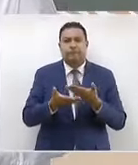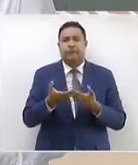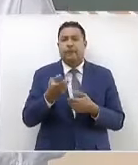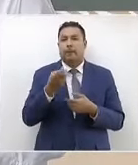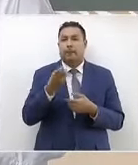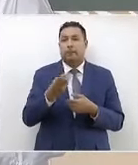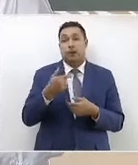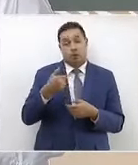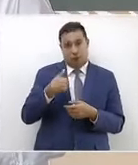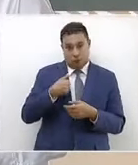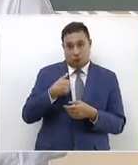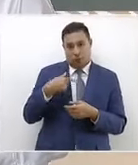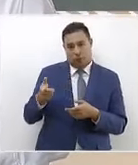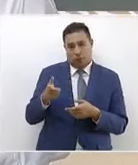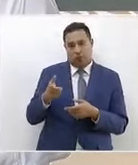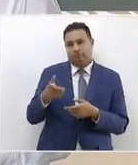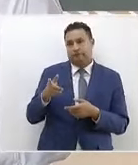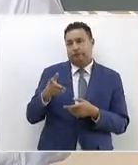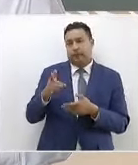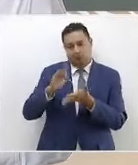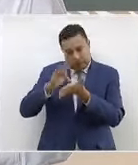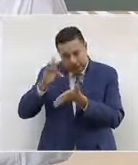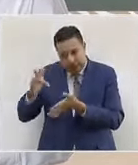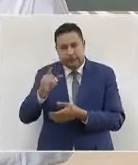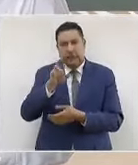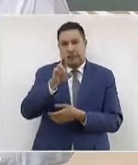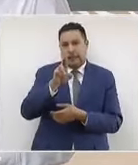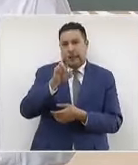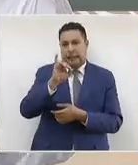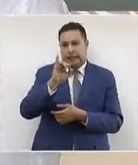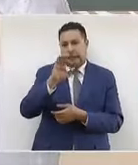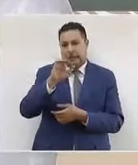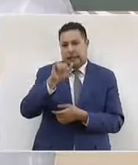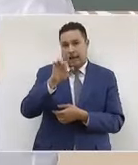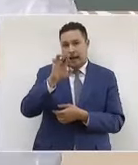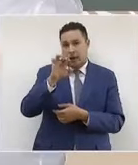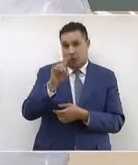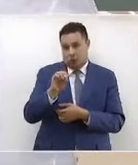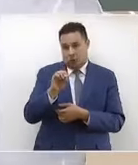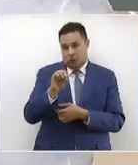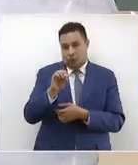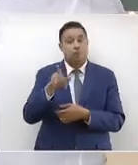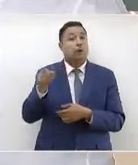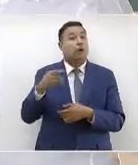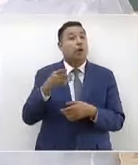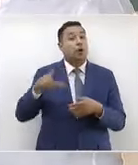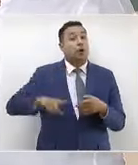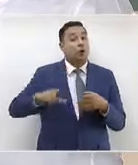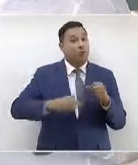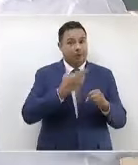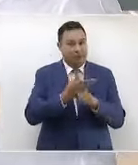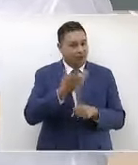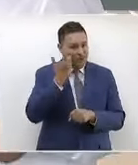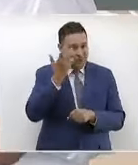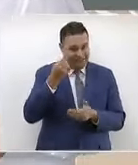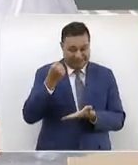el elogio a Ricardo, porque los gobernadores no quieren